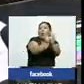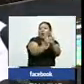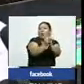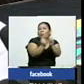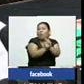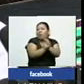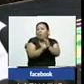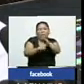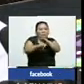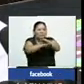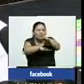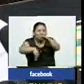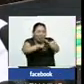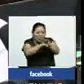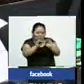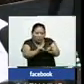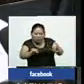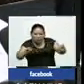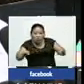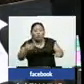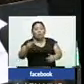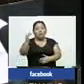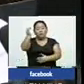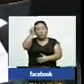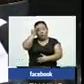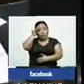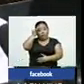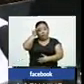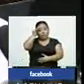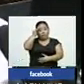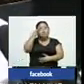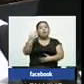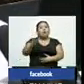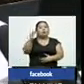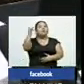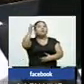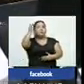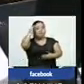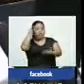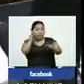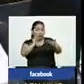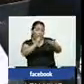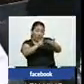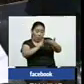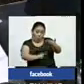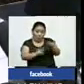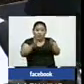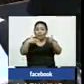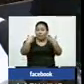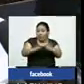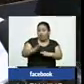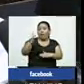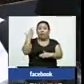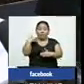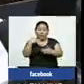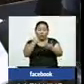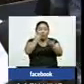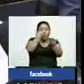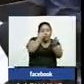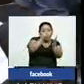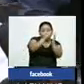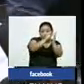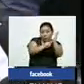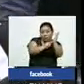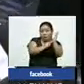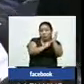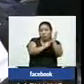centrales que afectan a la niñez. Ya tuvieron un primer producto que es la agenda de la juventud y que ahora vamos